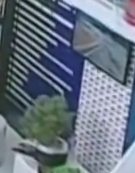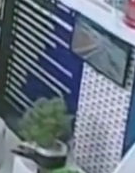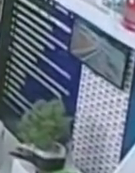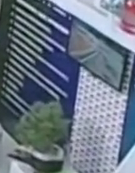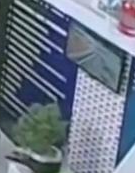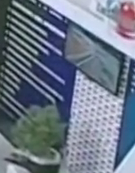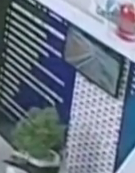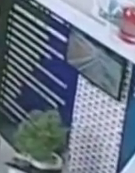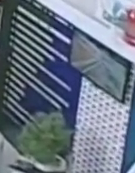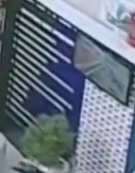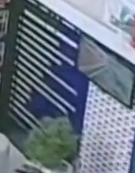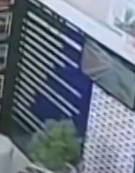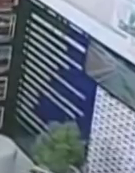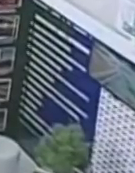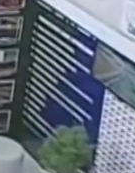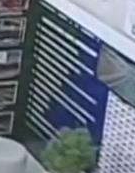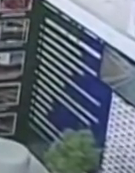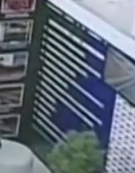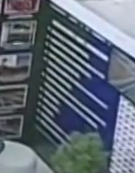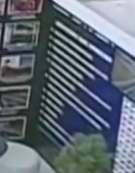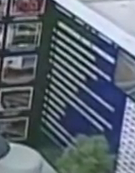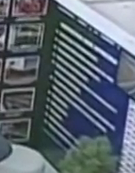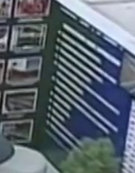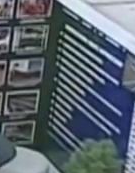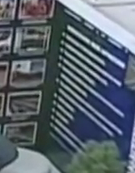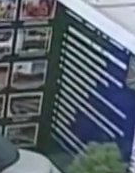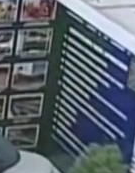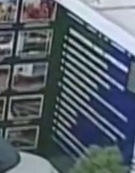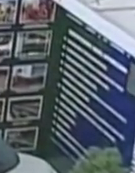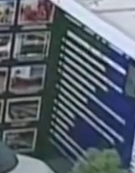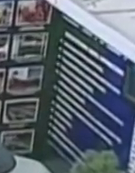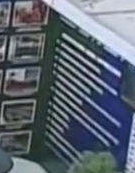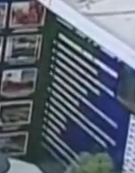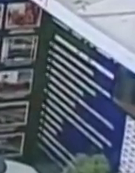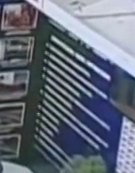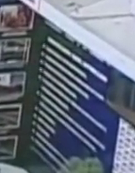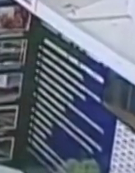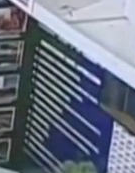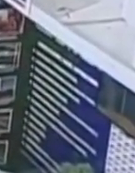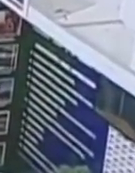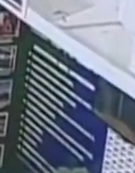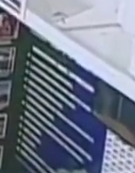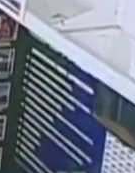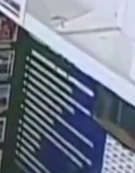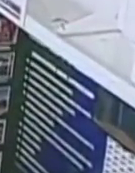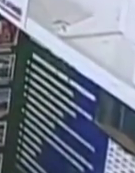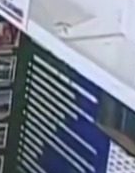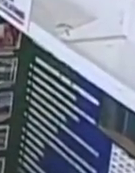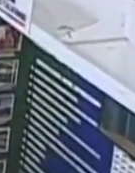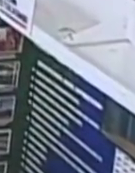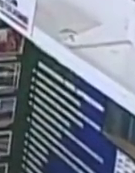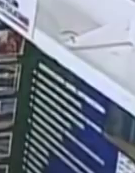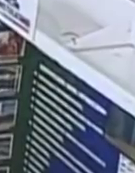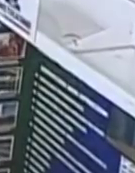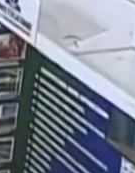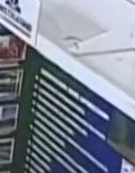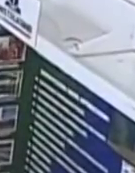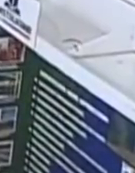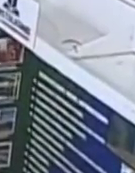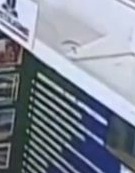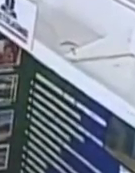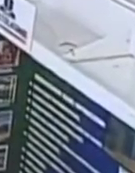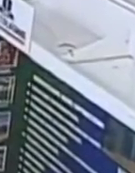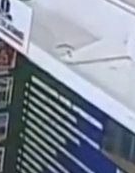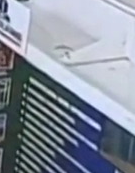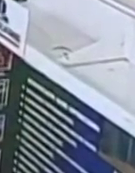no lo olviden, 2019, el mismo año del Congreso de Angostura, el mismo